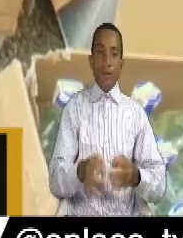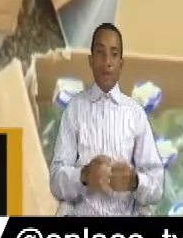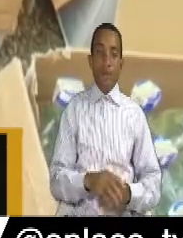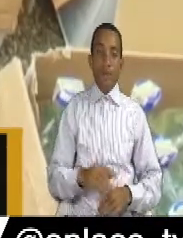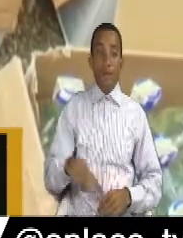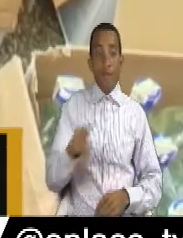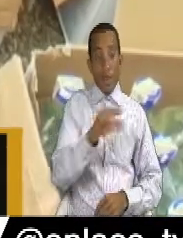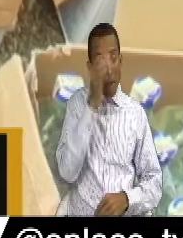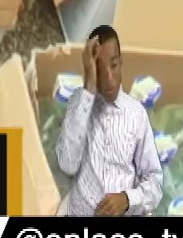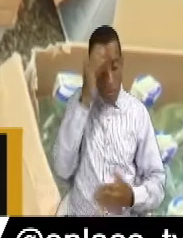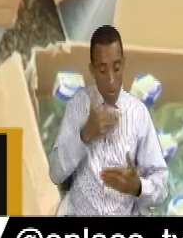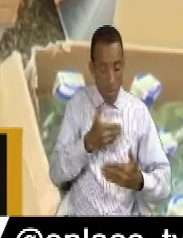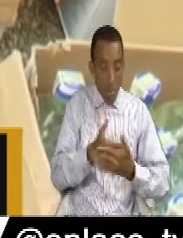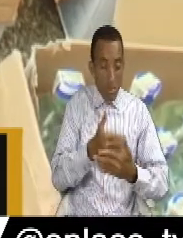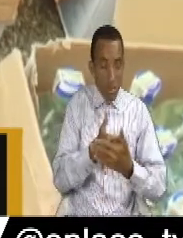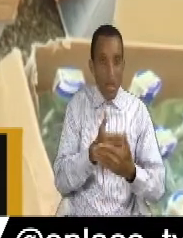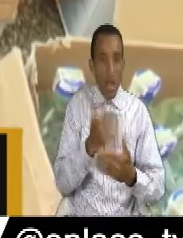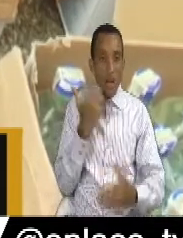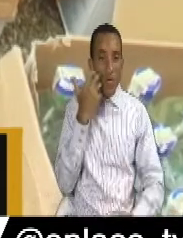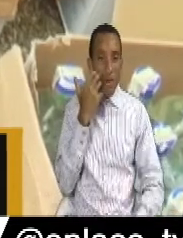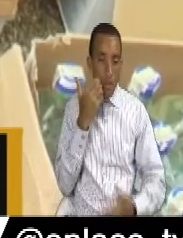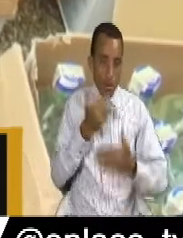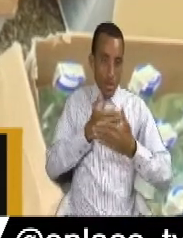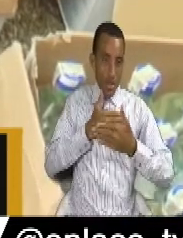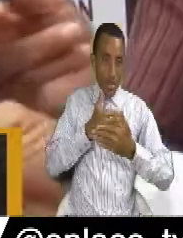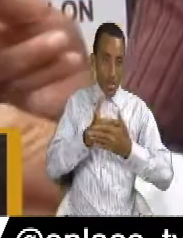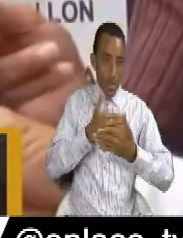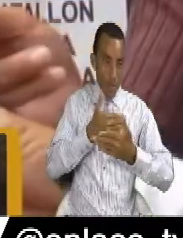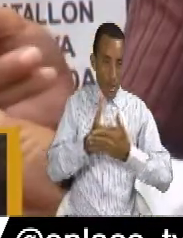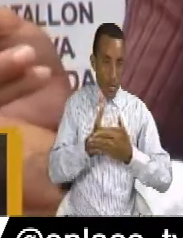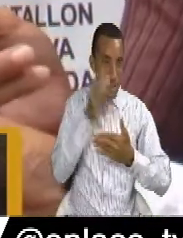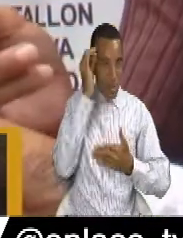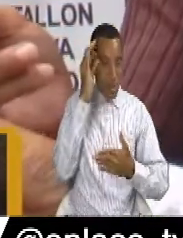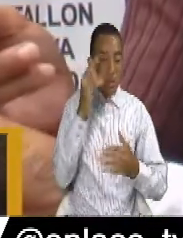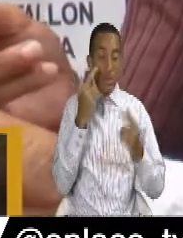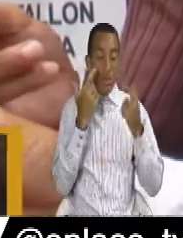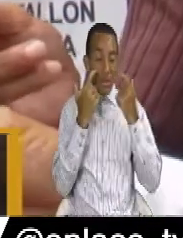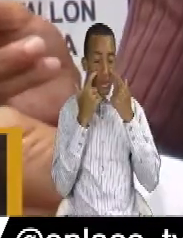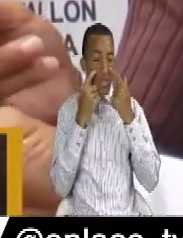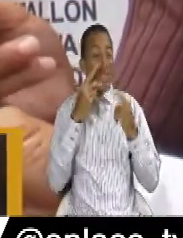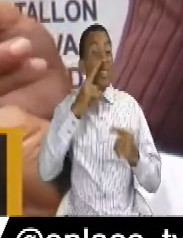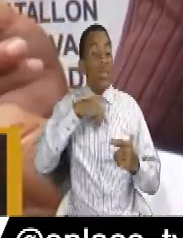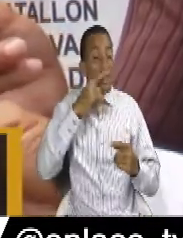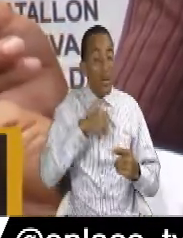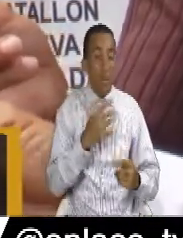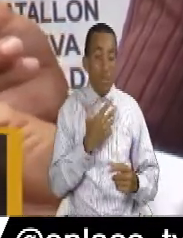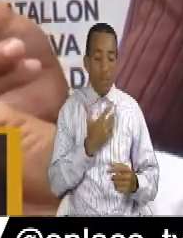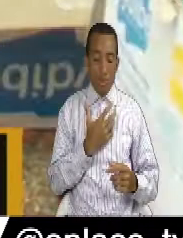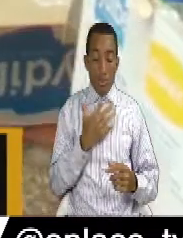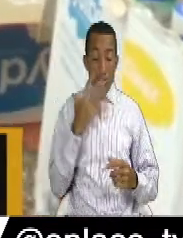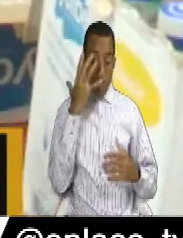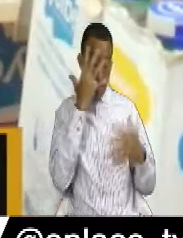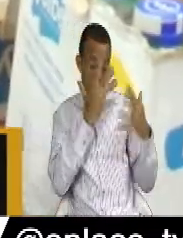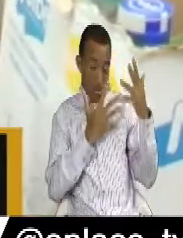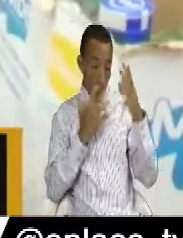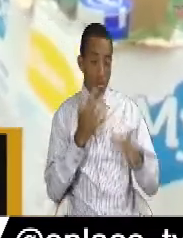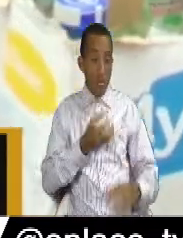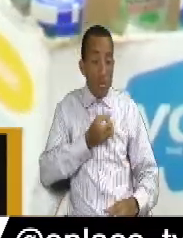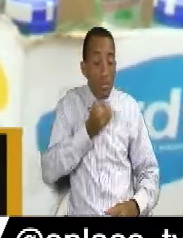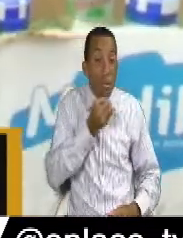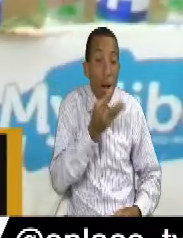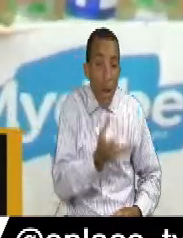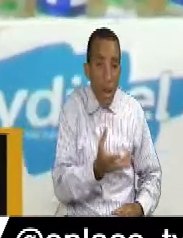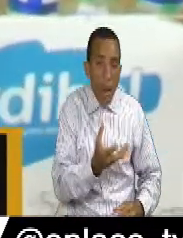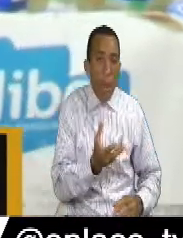usted podría presentar si consume licor adulterado. Visión borrosa, náuseas, mareo, vómito, muchísimo más al que se